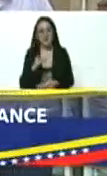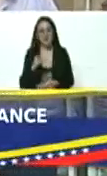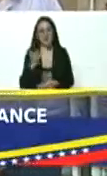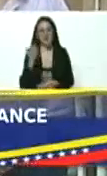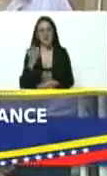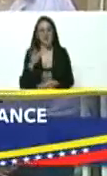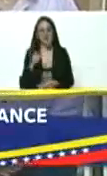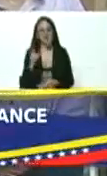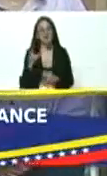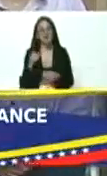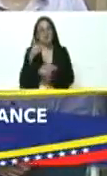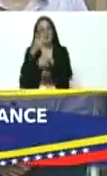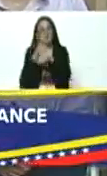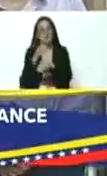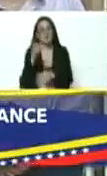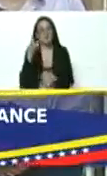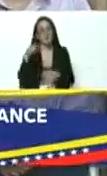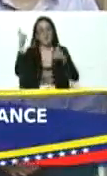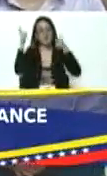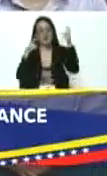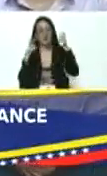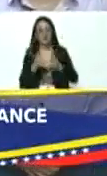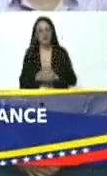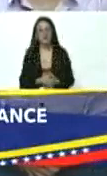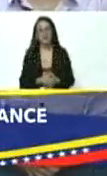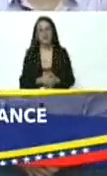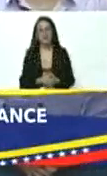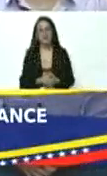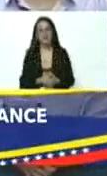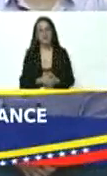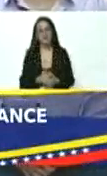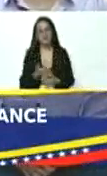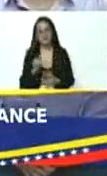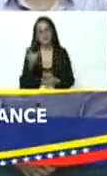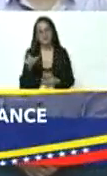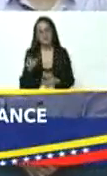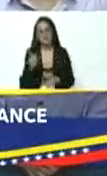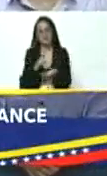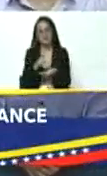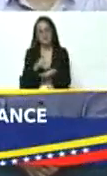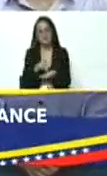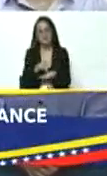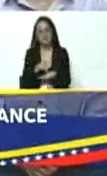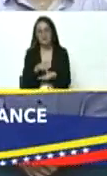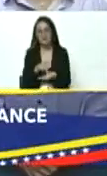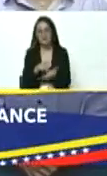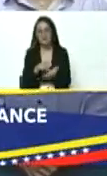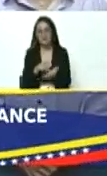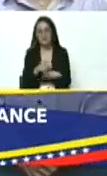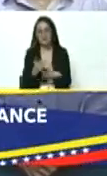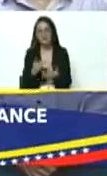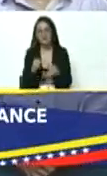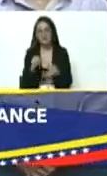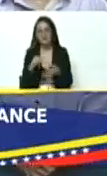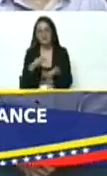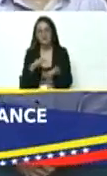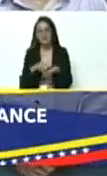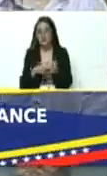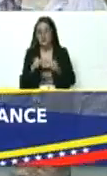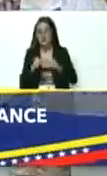gran comandante supremo Hugo Rafael Chávez Frías. Aquí está Yaciel precisamente dándole continuidad con